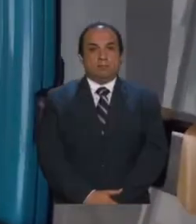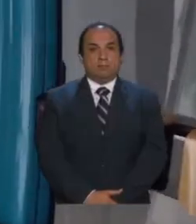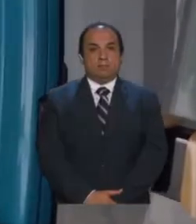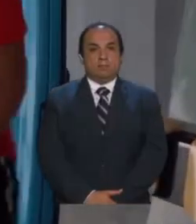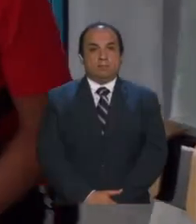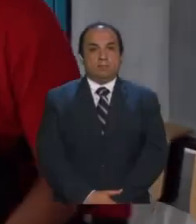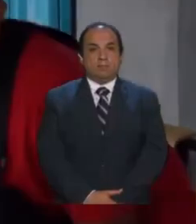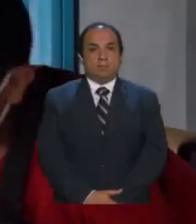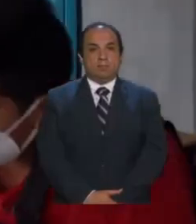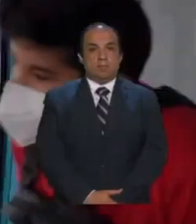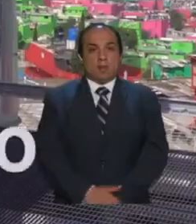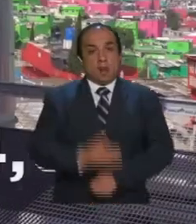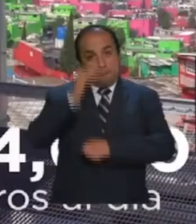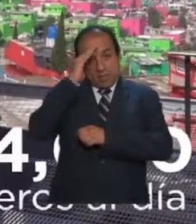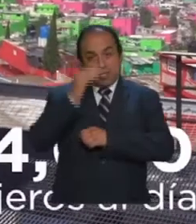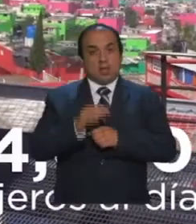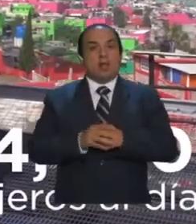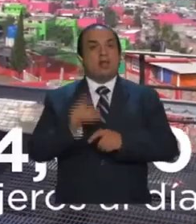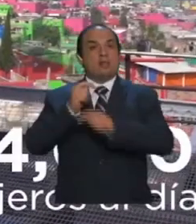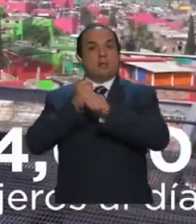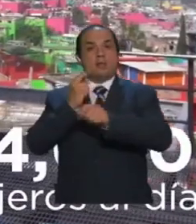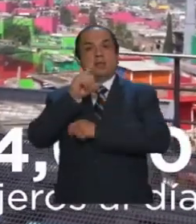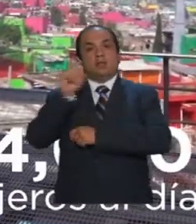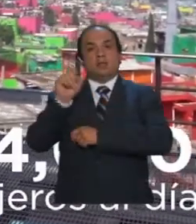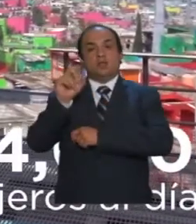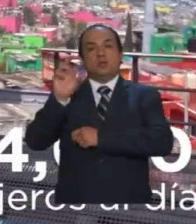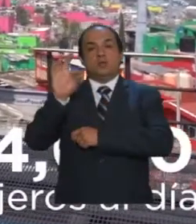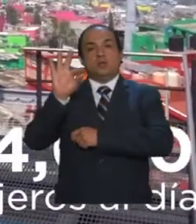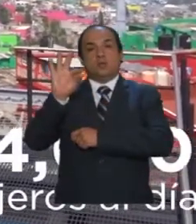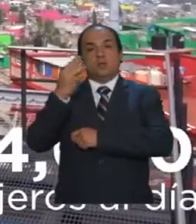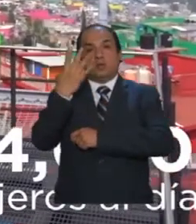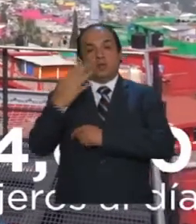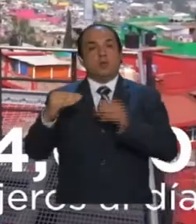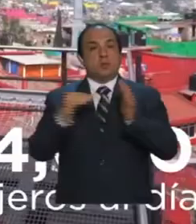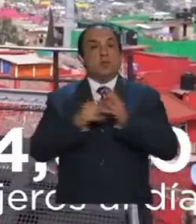Está previsto transportar a 144.000 pasajeros por día.